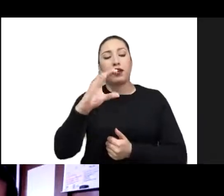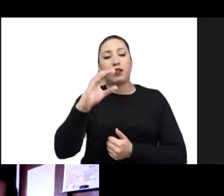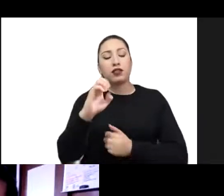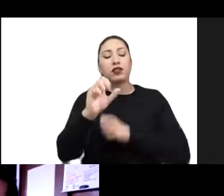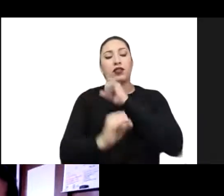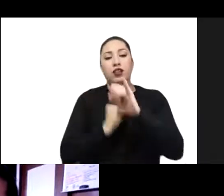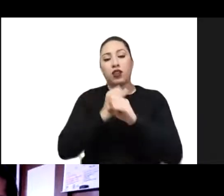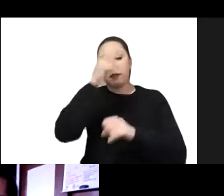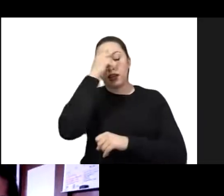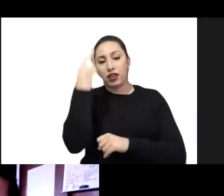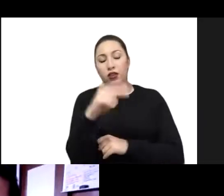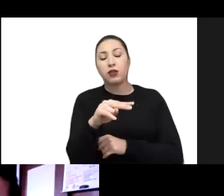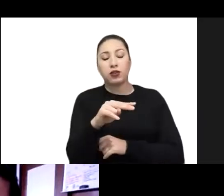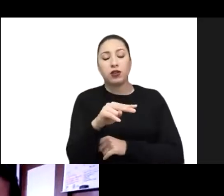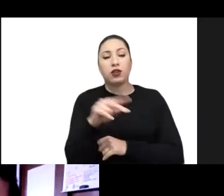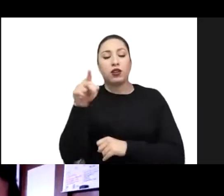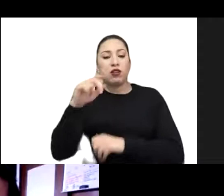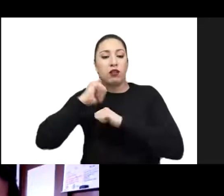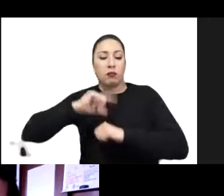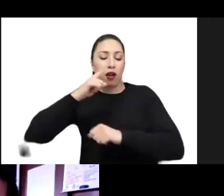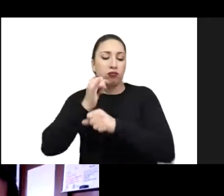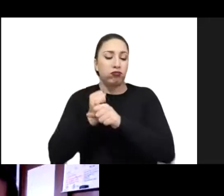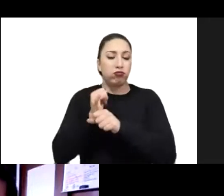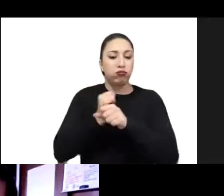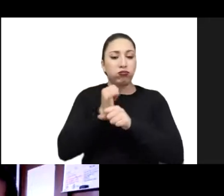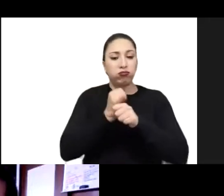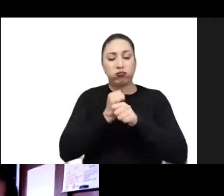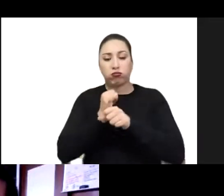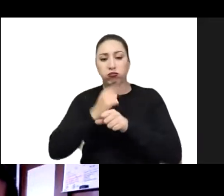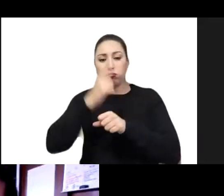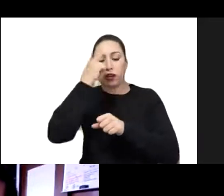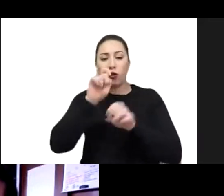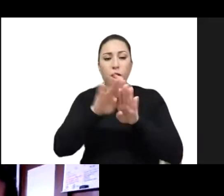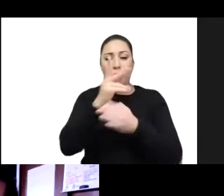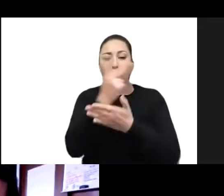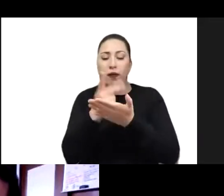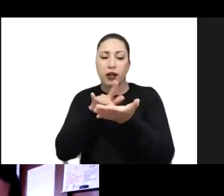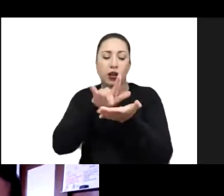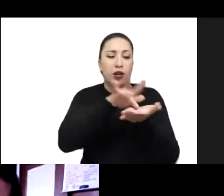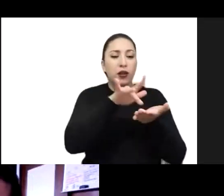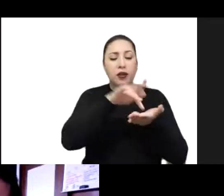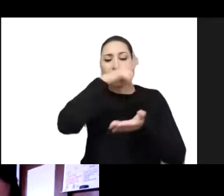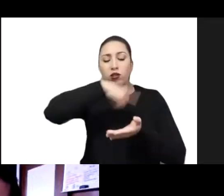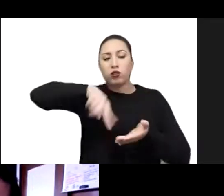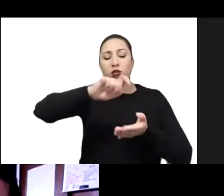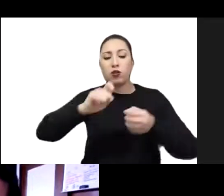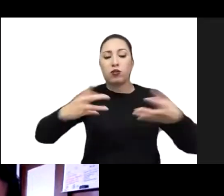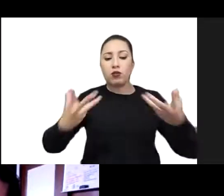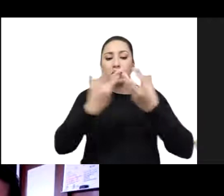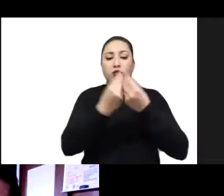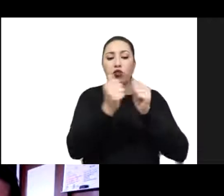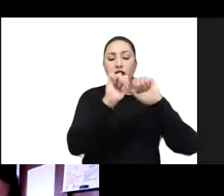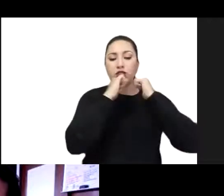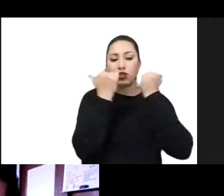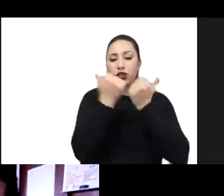como decía. Se encarga de la investigación, incidencia en políticas públicas, así como relaciones con gobierno y sociedad civil